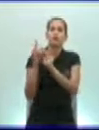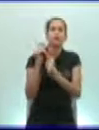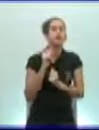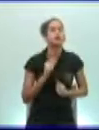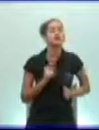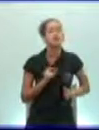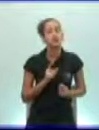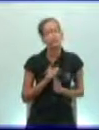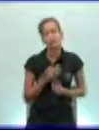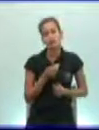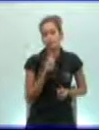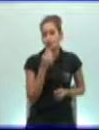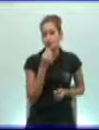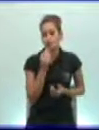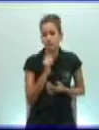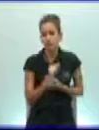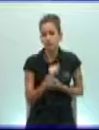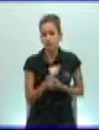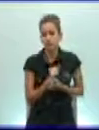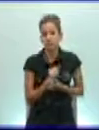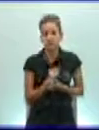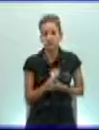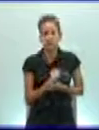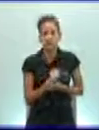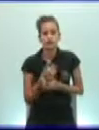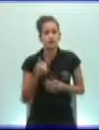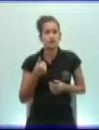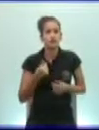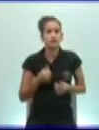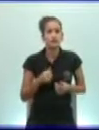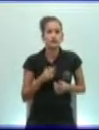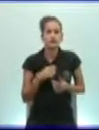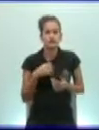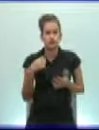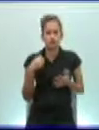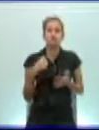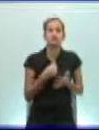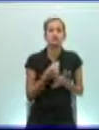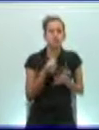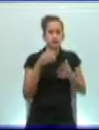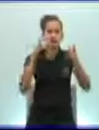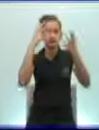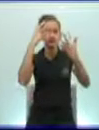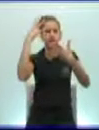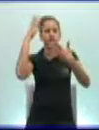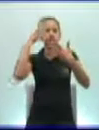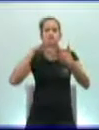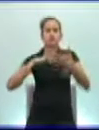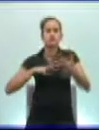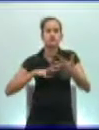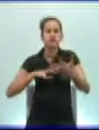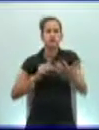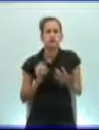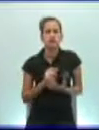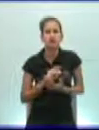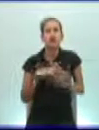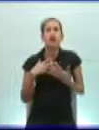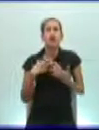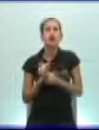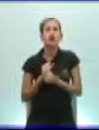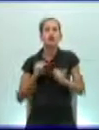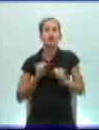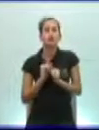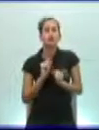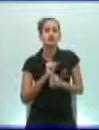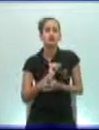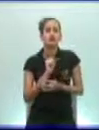los negros como el tocororo, que si lo encierran se golpea contra los barrotes de su jaula hasta alcanzar la libertad o